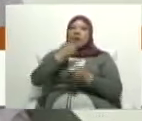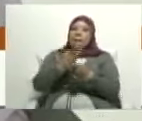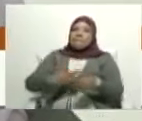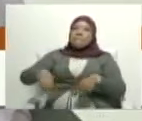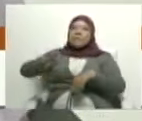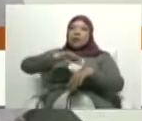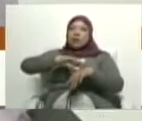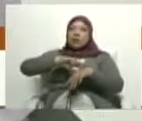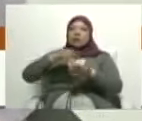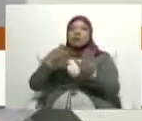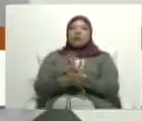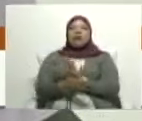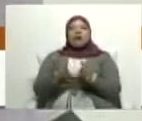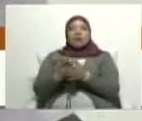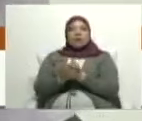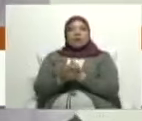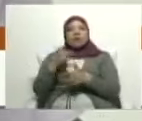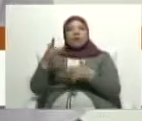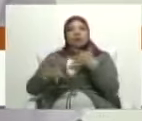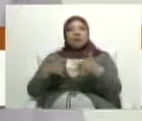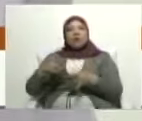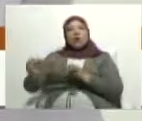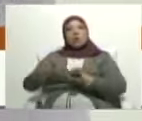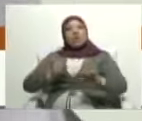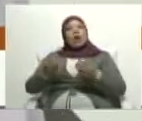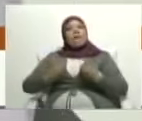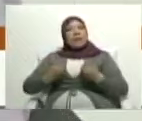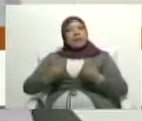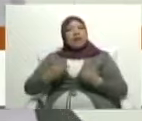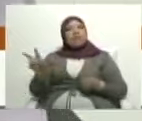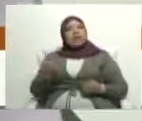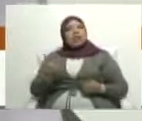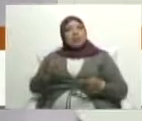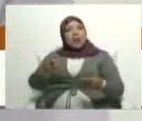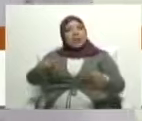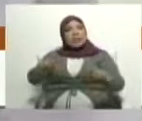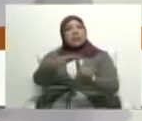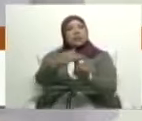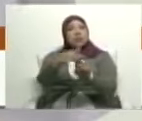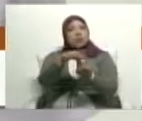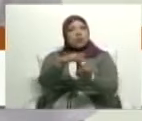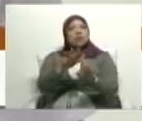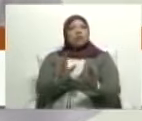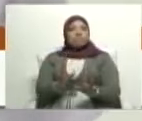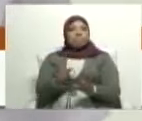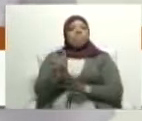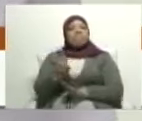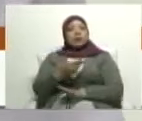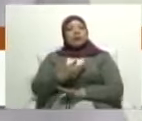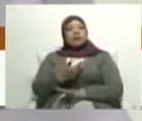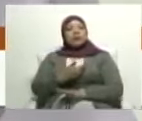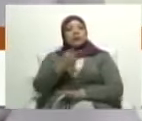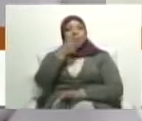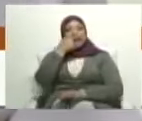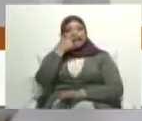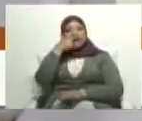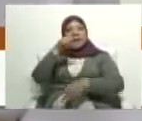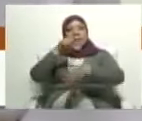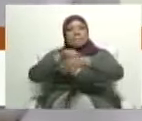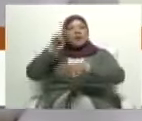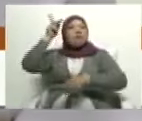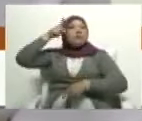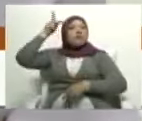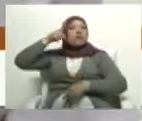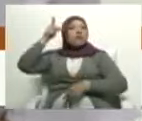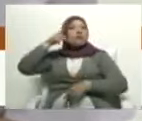peores de las coyunturas que nos ha tocado vivir como república. Acabo de reunirme con el doctor, profesor,